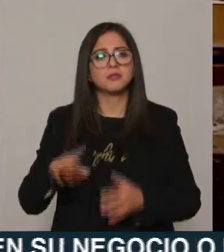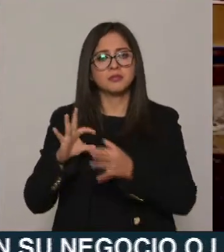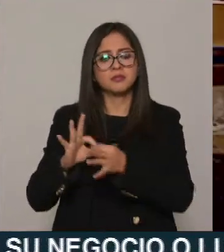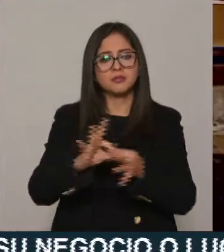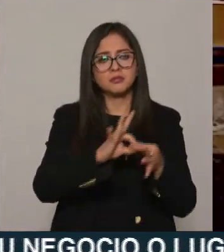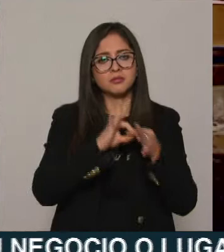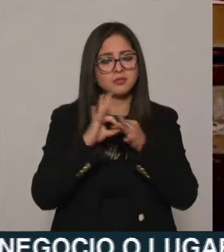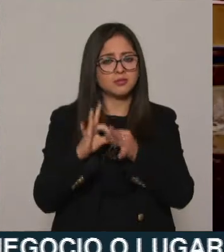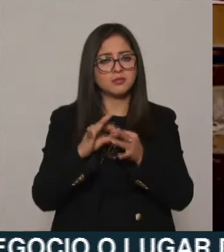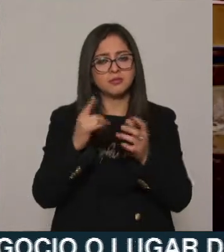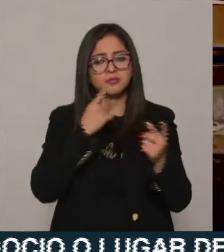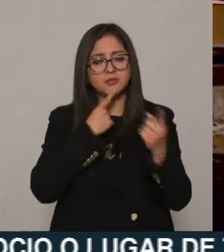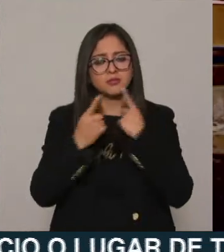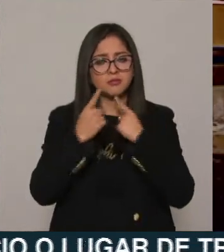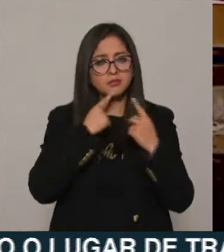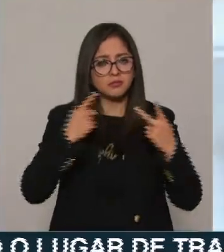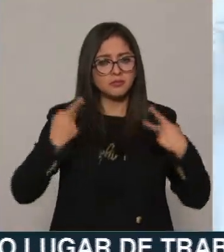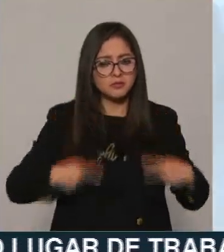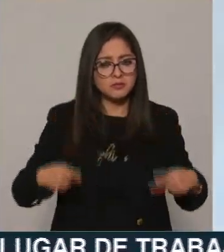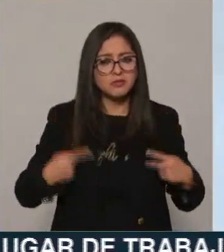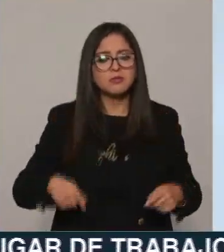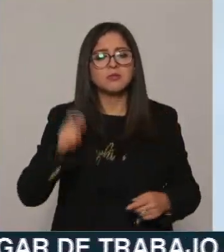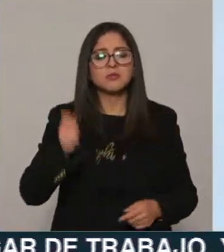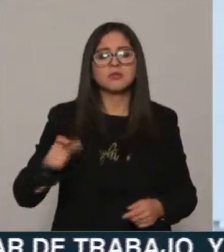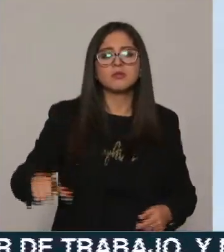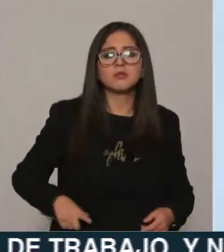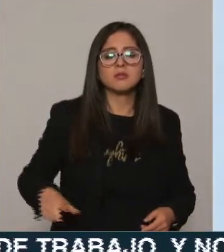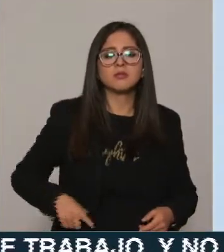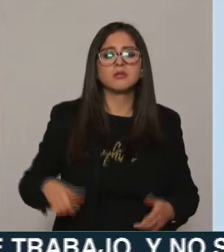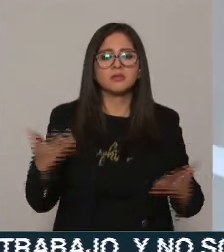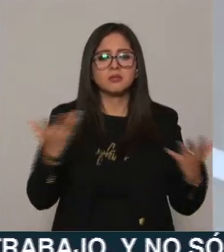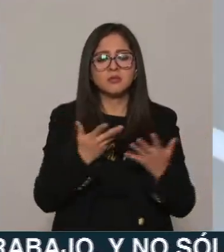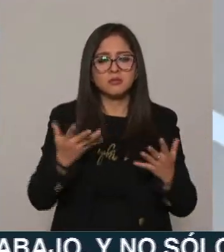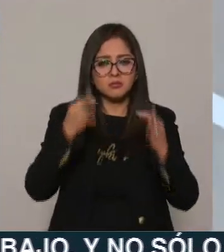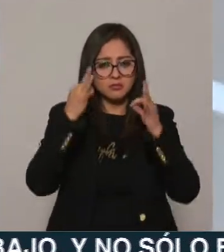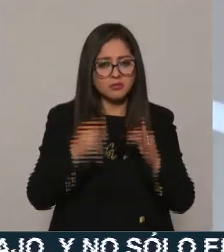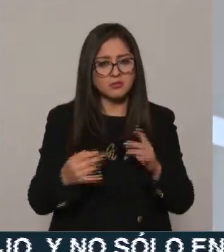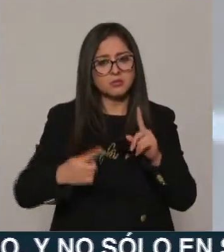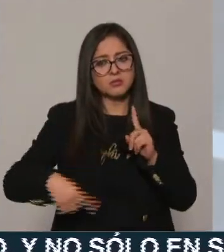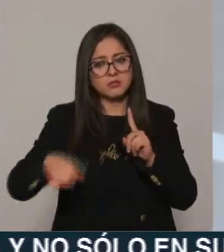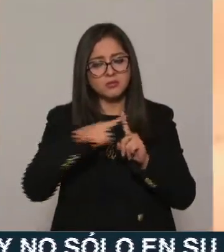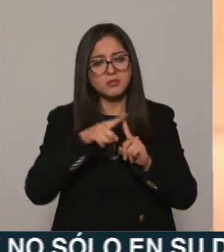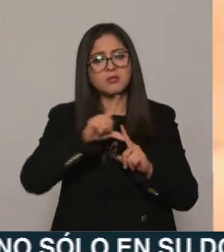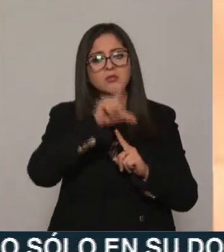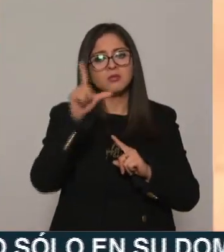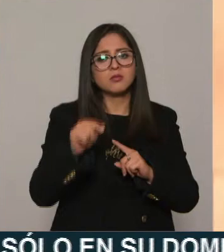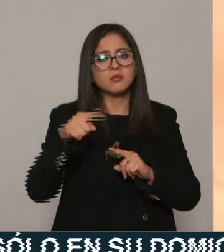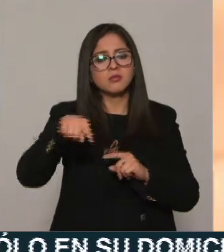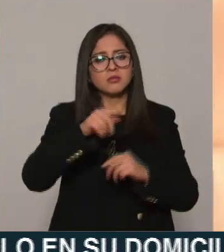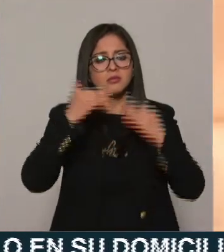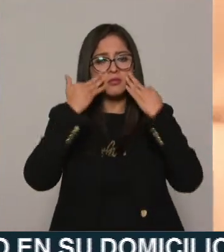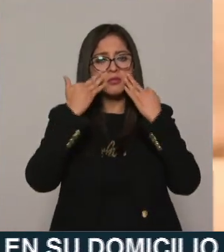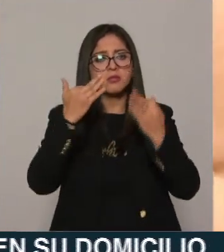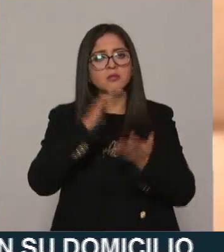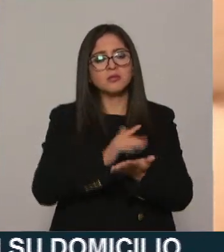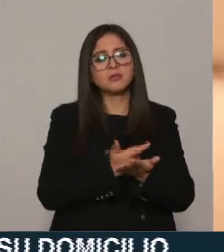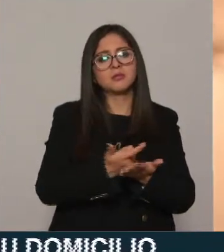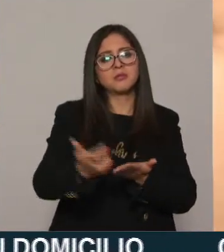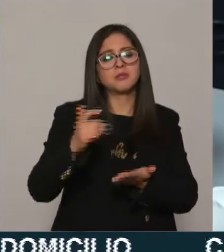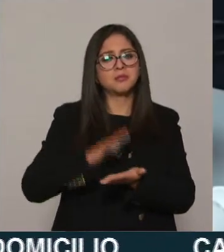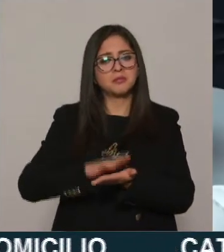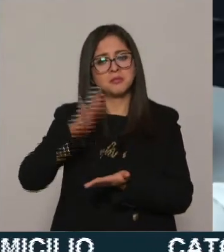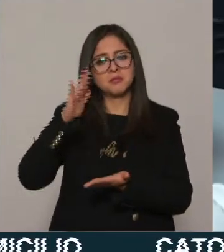sectores y el gobierno genera resultados positivos, como hemos sido testigos muy recientemente con el aumento del salario